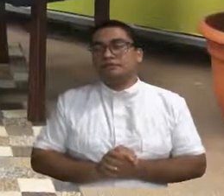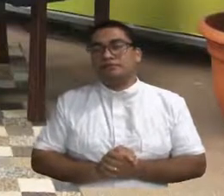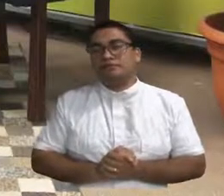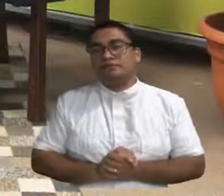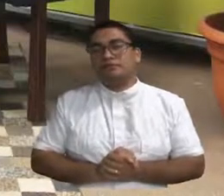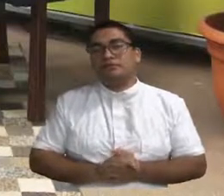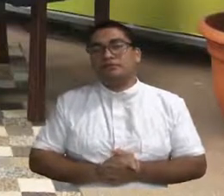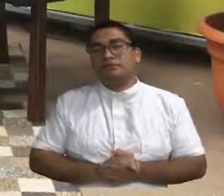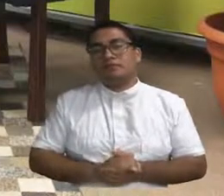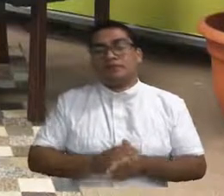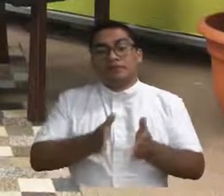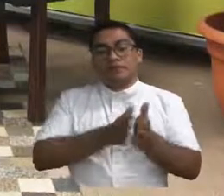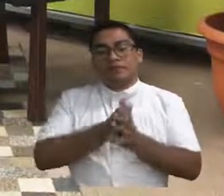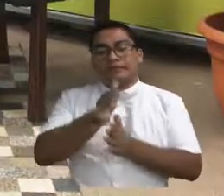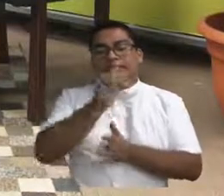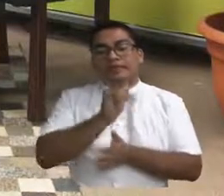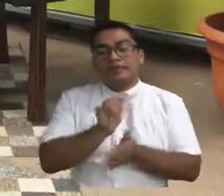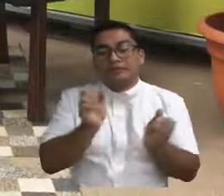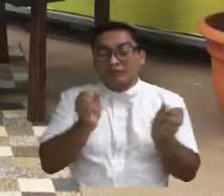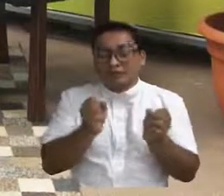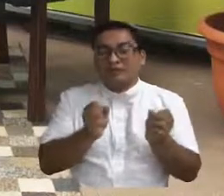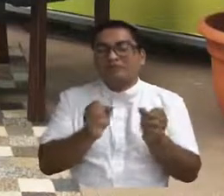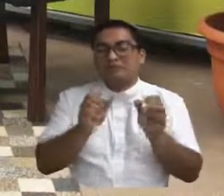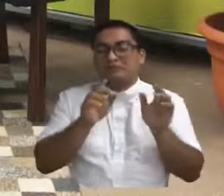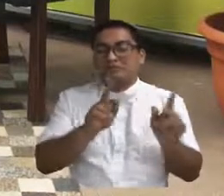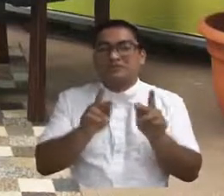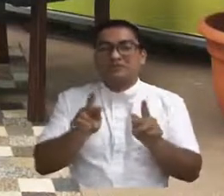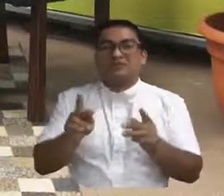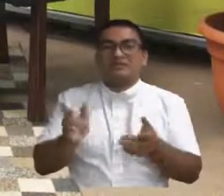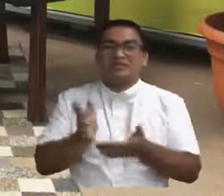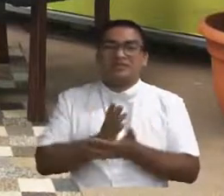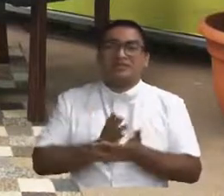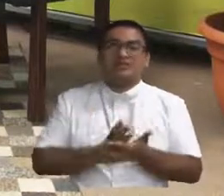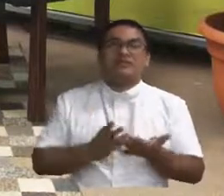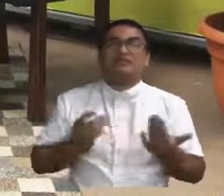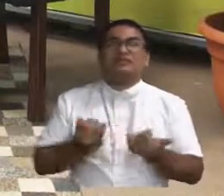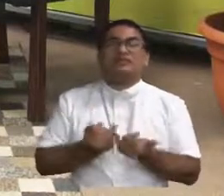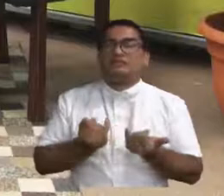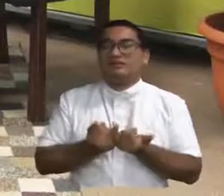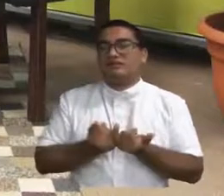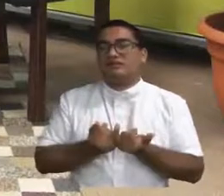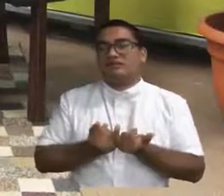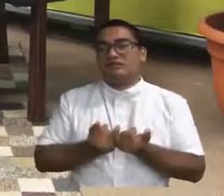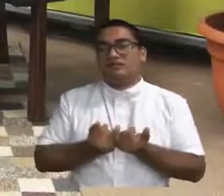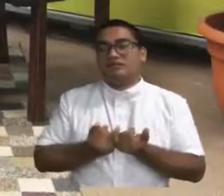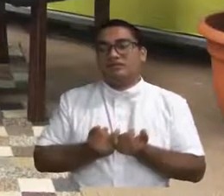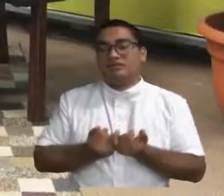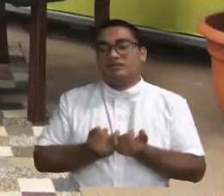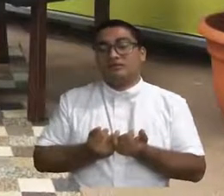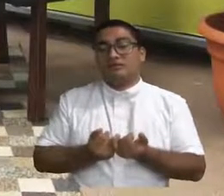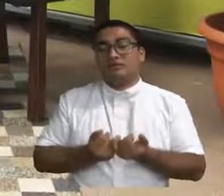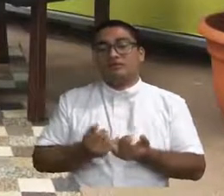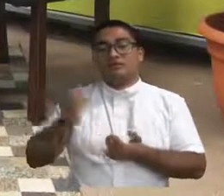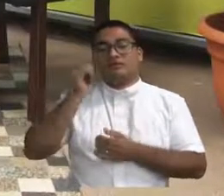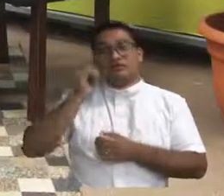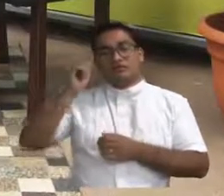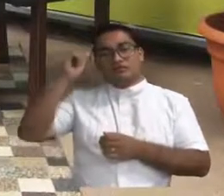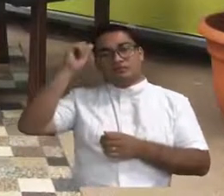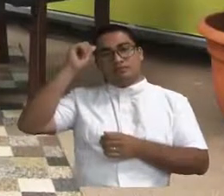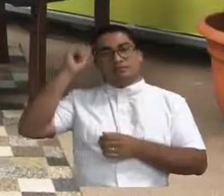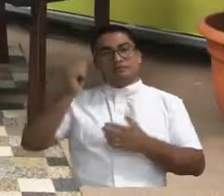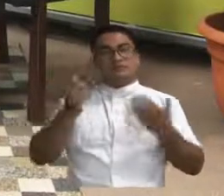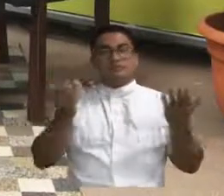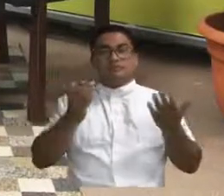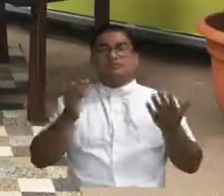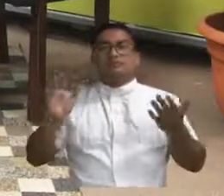Los refrescos, como... Hay personas que son muy temáticas. Por ejemplo, los adultos de de